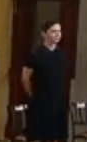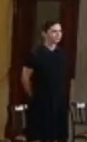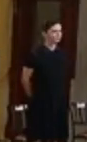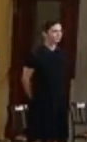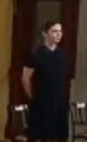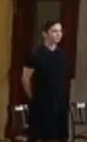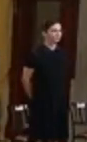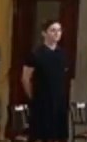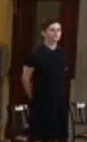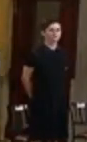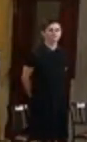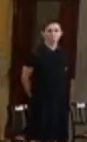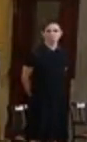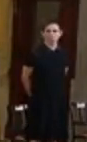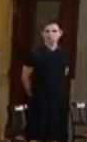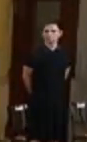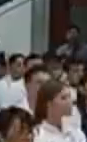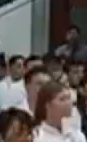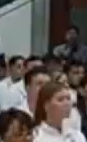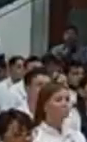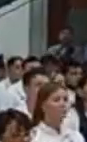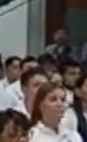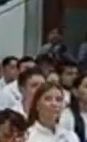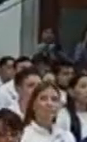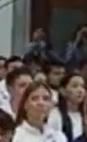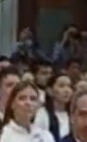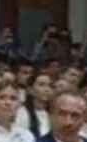Reciben en representación de los deportistas la